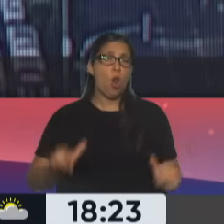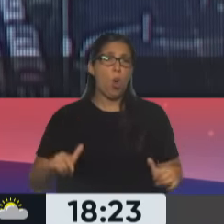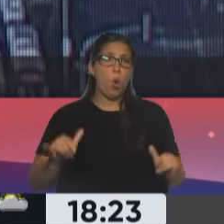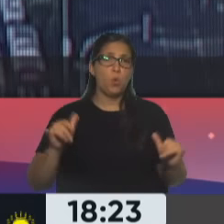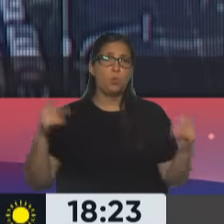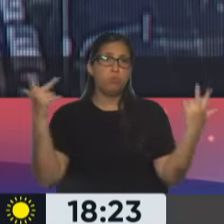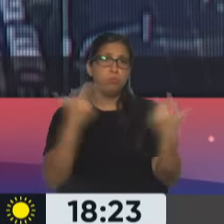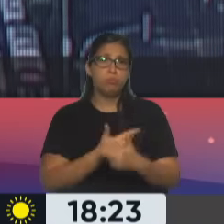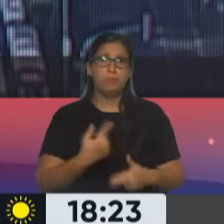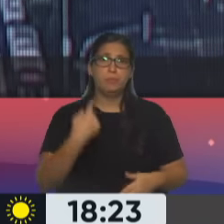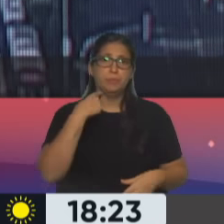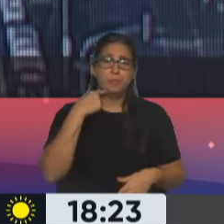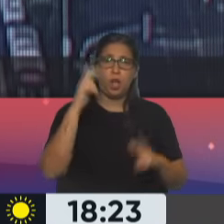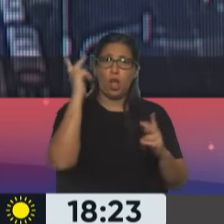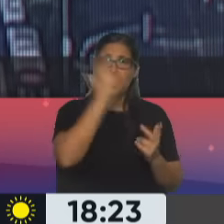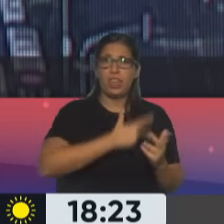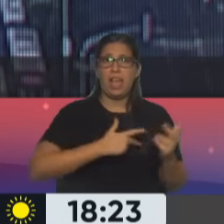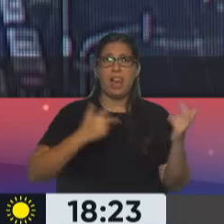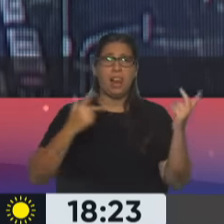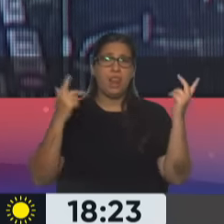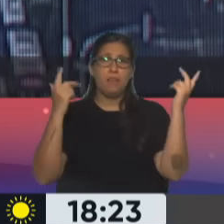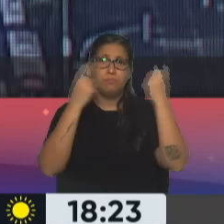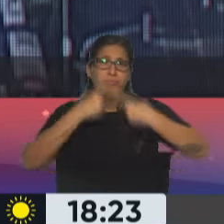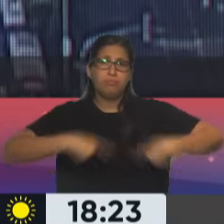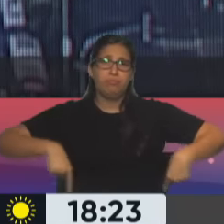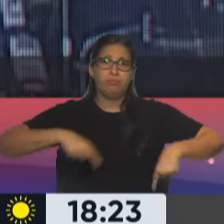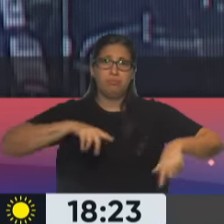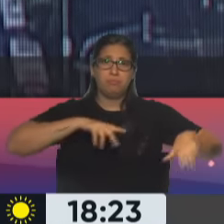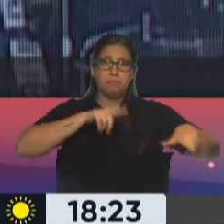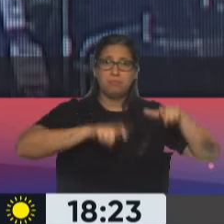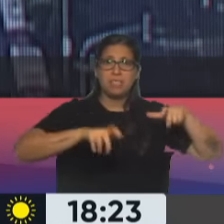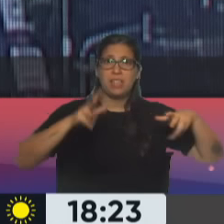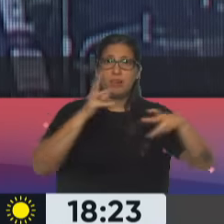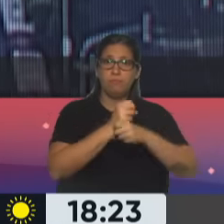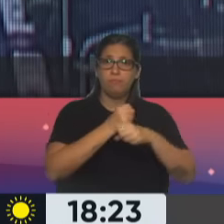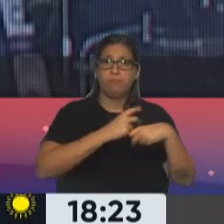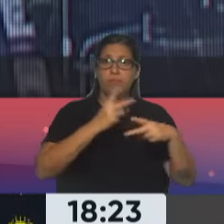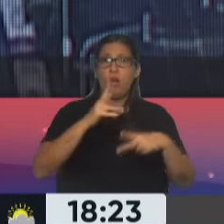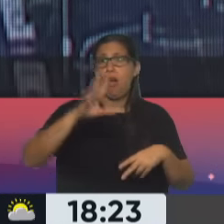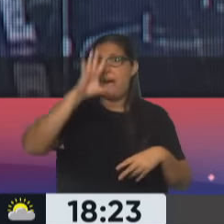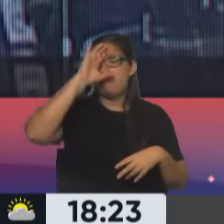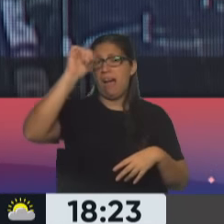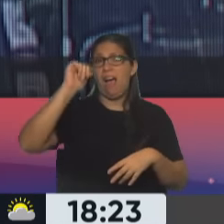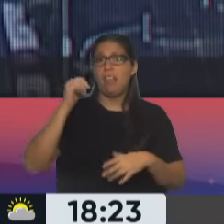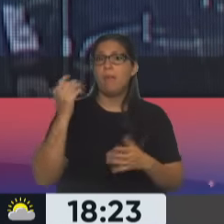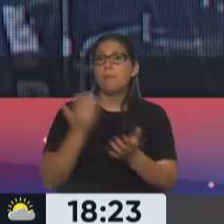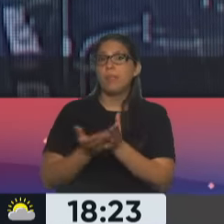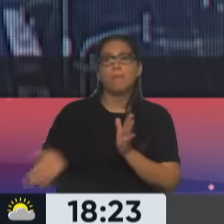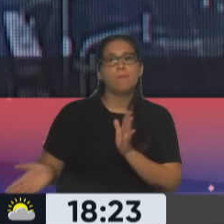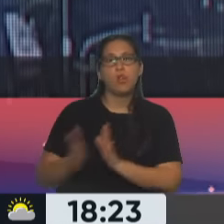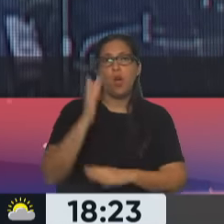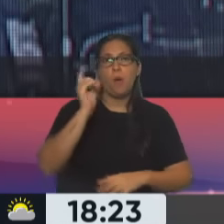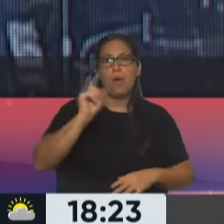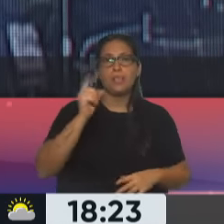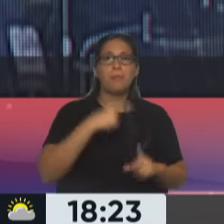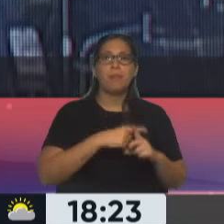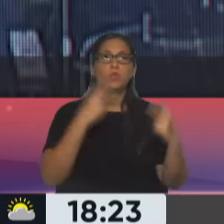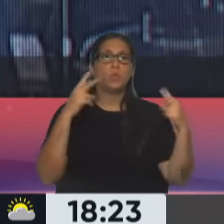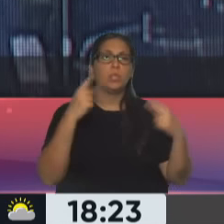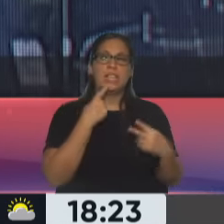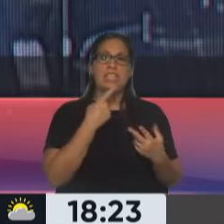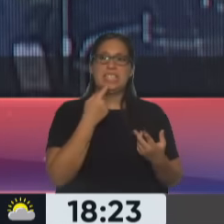los hoteles, también afecta al transporte de pasajeros, muchas embajadas que han pedido no ir y muchos turistas que también dicen, bueno, frente